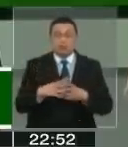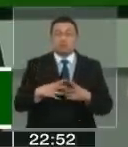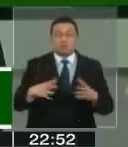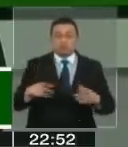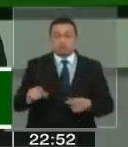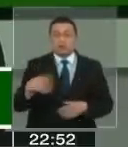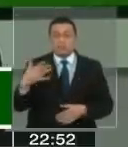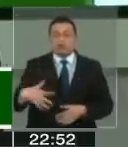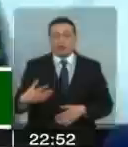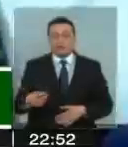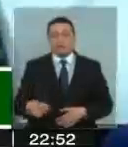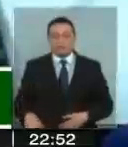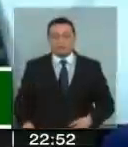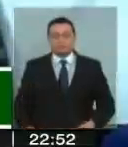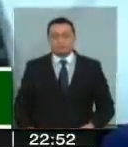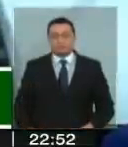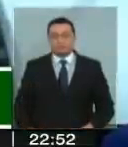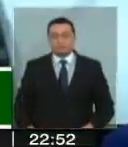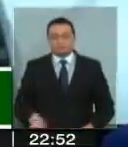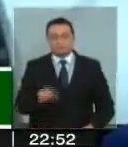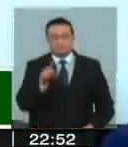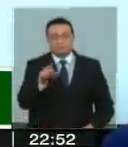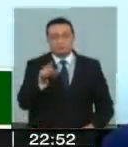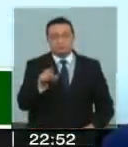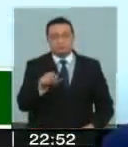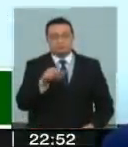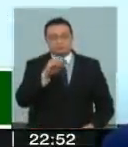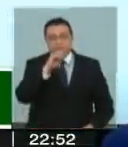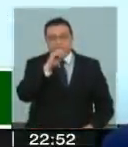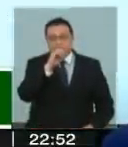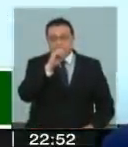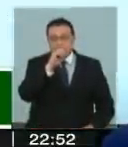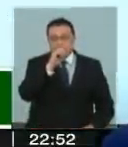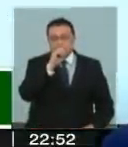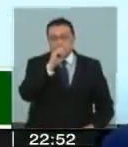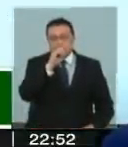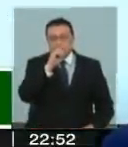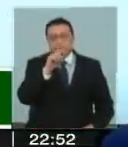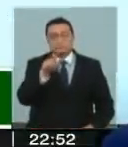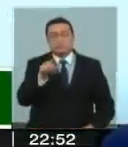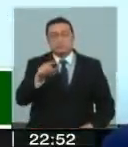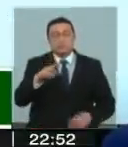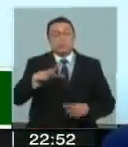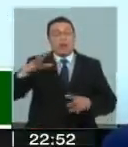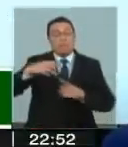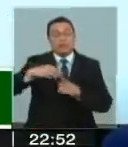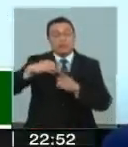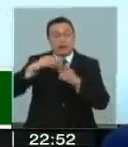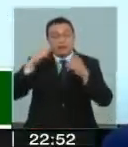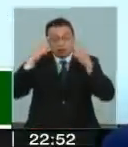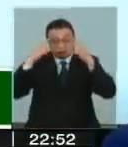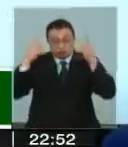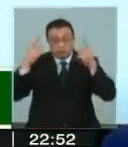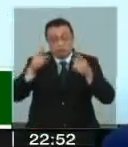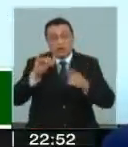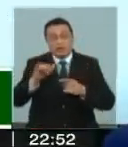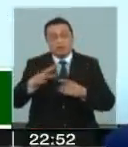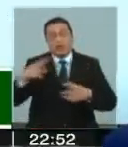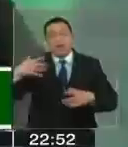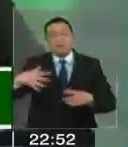yo creo que es importante. Y en tu caso, ¿cuál es tu principal sueño para Pablo y cuál es tu principal también